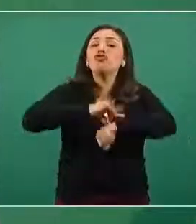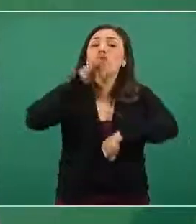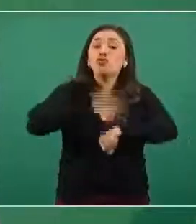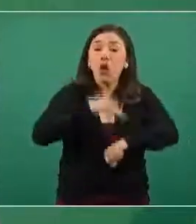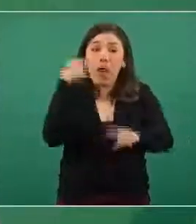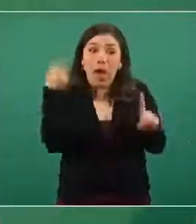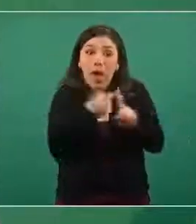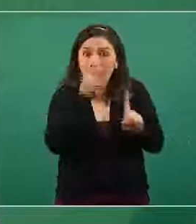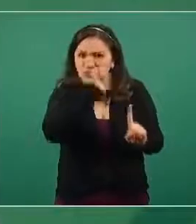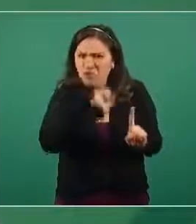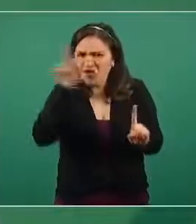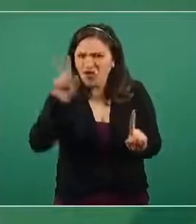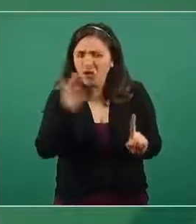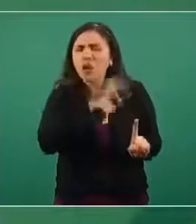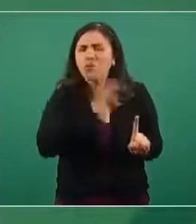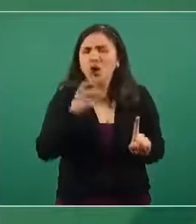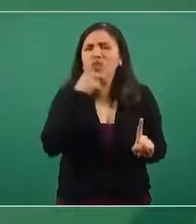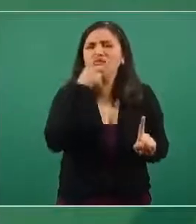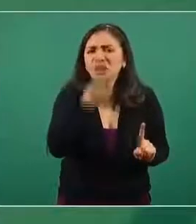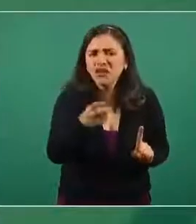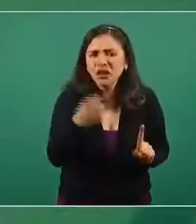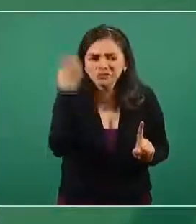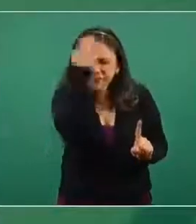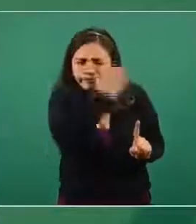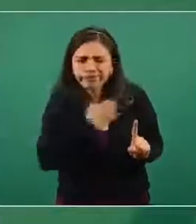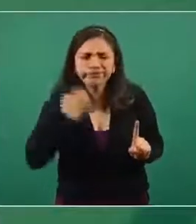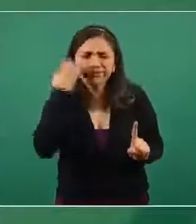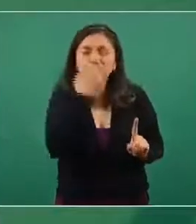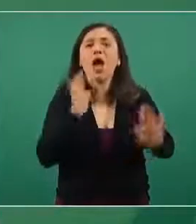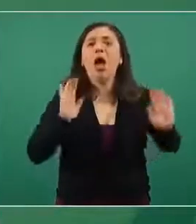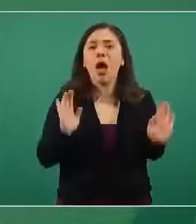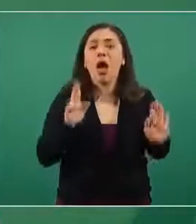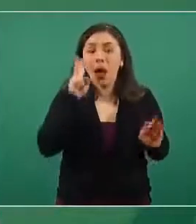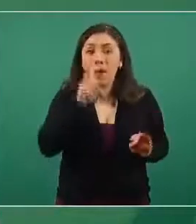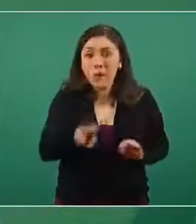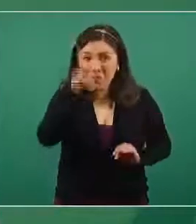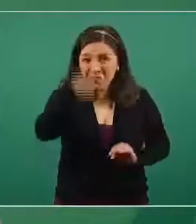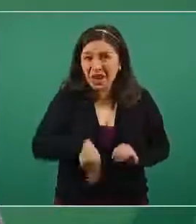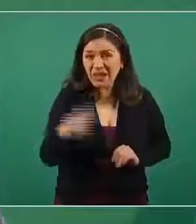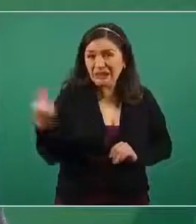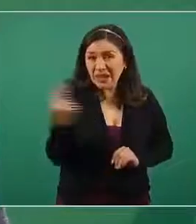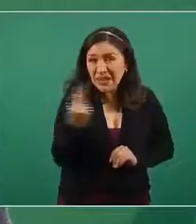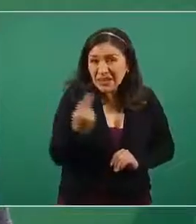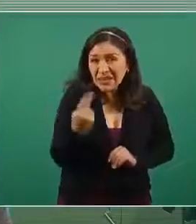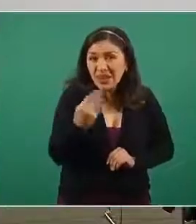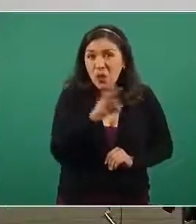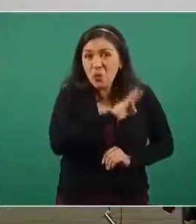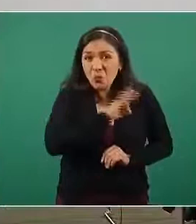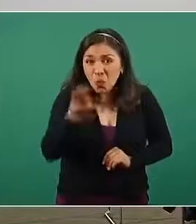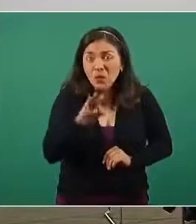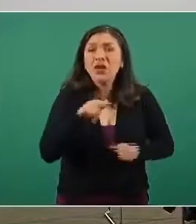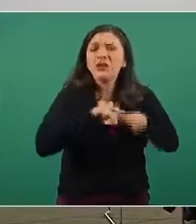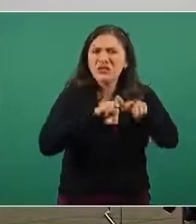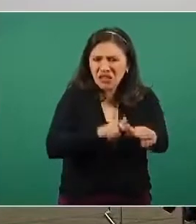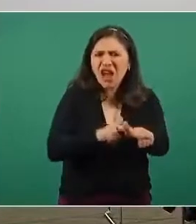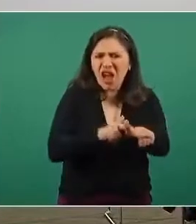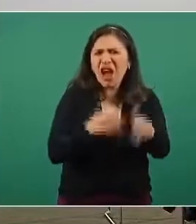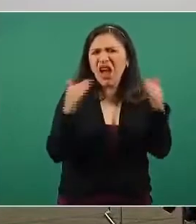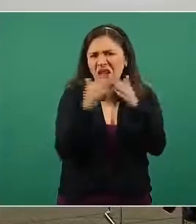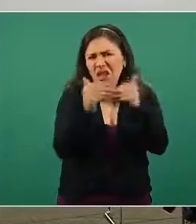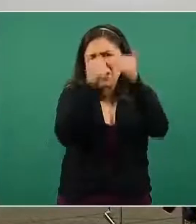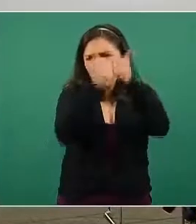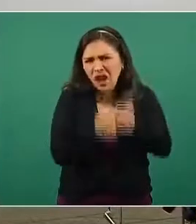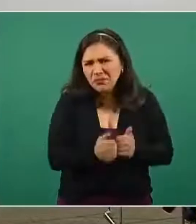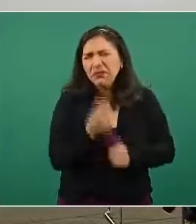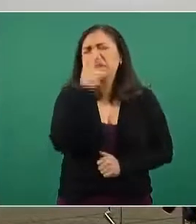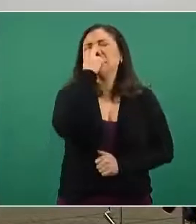salud calificado el que en su momento vea la posibilidad de continuar con un